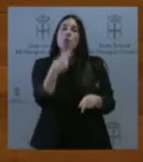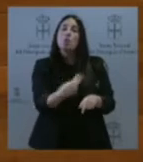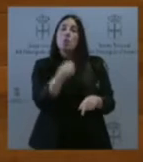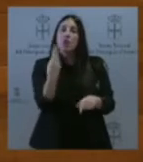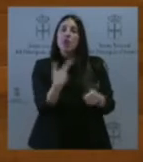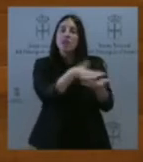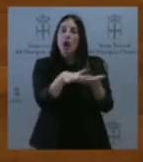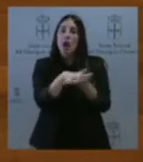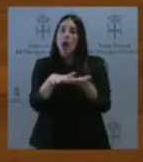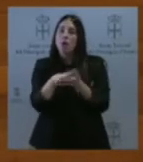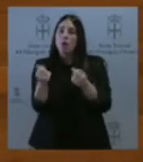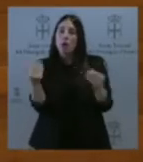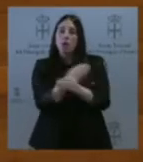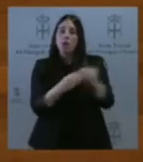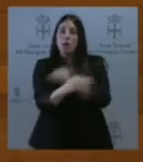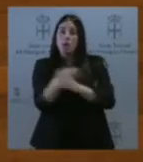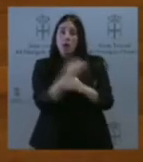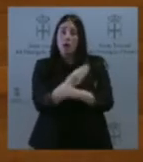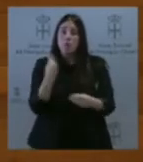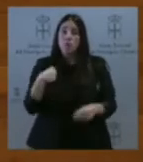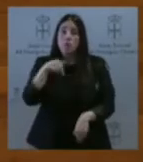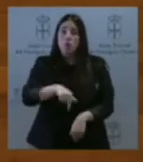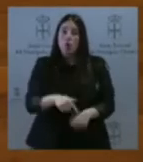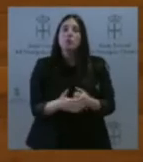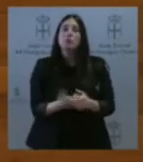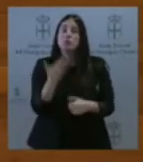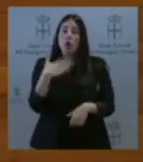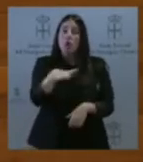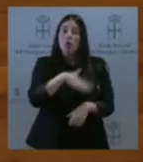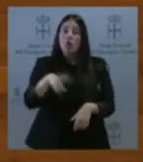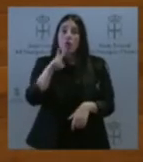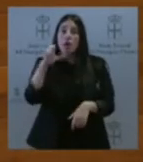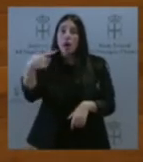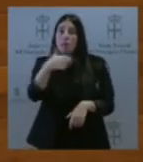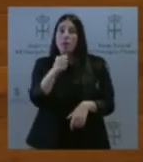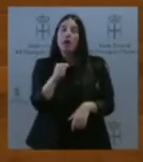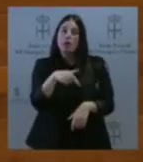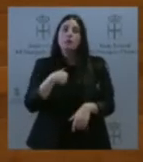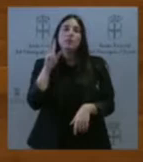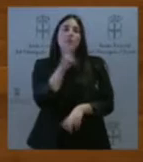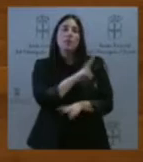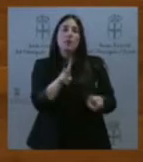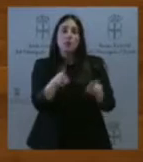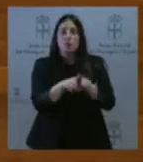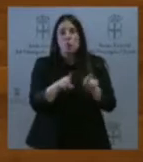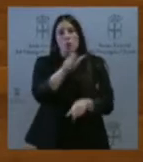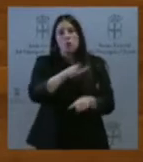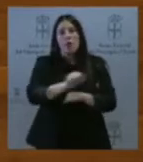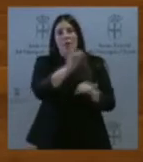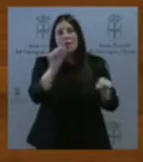Si contemplamos La Vega como una trinchera en cuyas orillas, por un lado, encontramos defensores de la integridad del complejo patrimonial de la